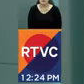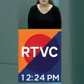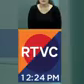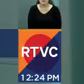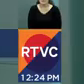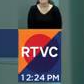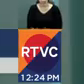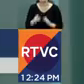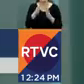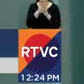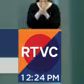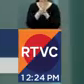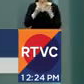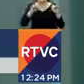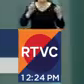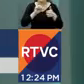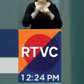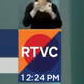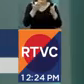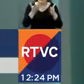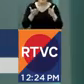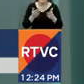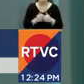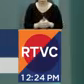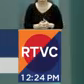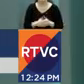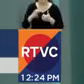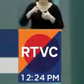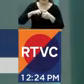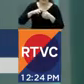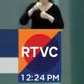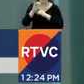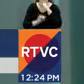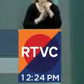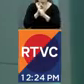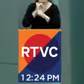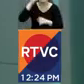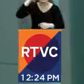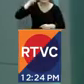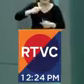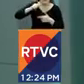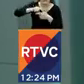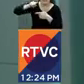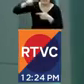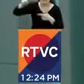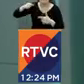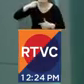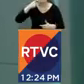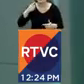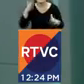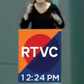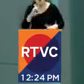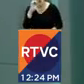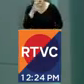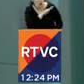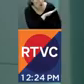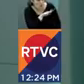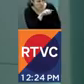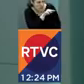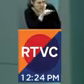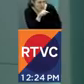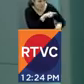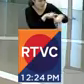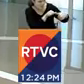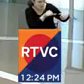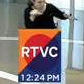Es tiempo de hablar de deportes. Bienvenidos. La Federación Internacional de Historia y Estadística publicó la selección histórica de fútbol